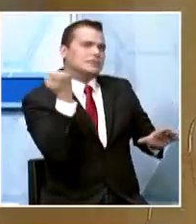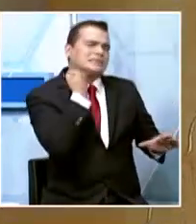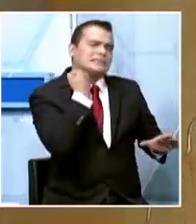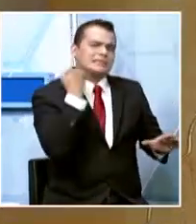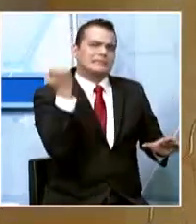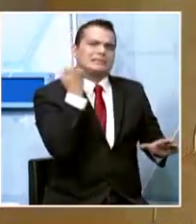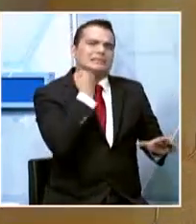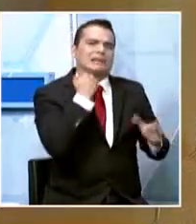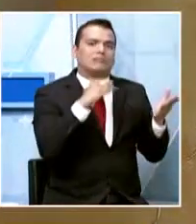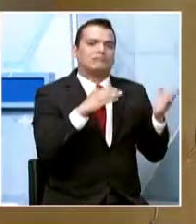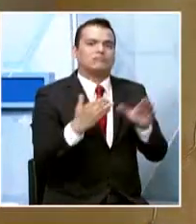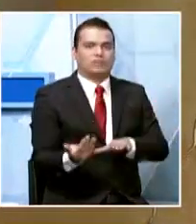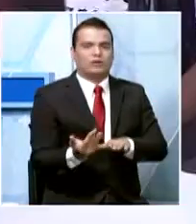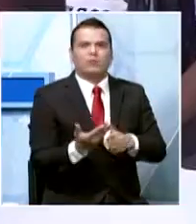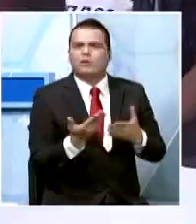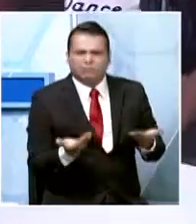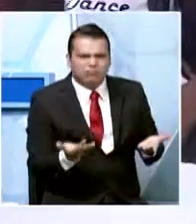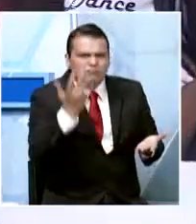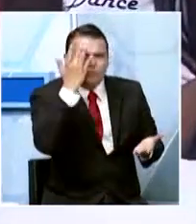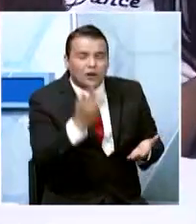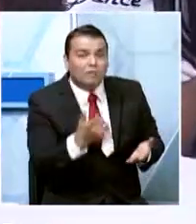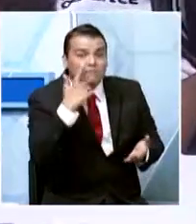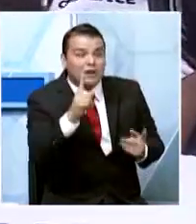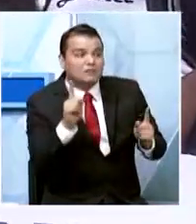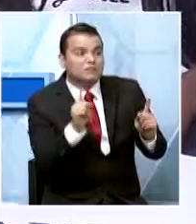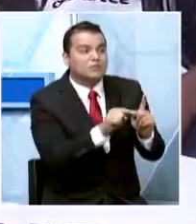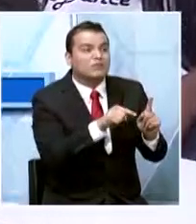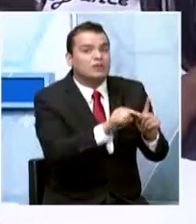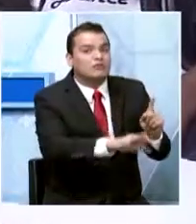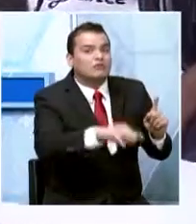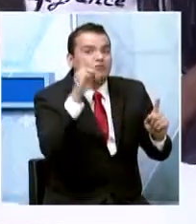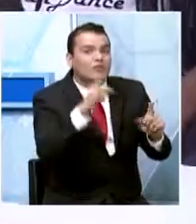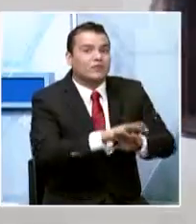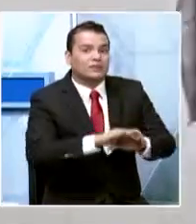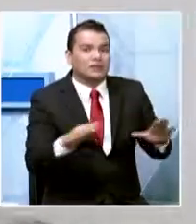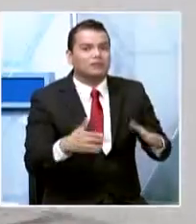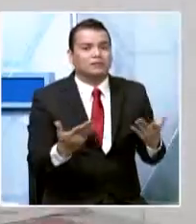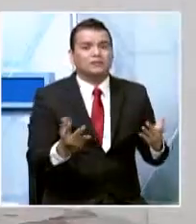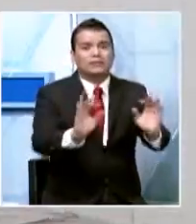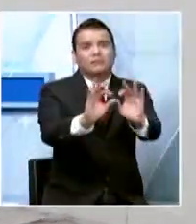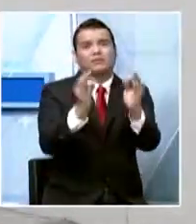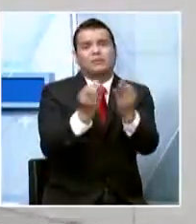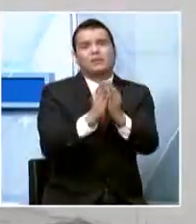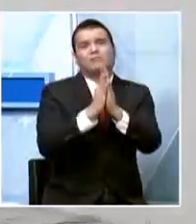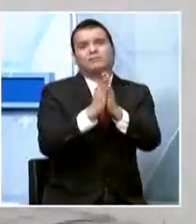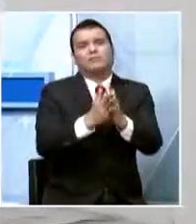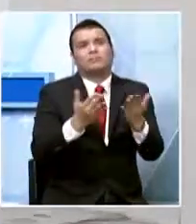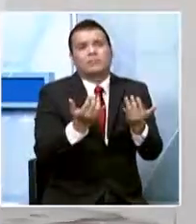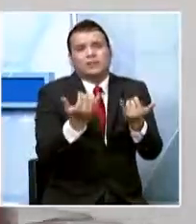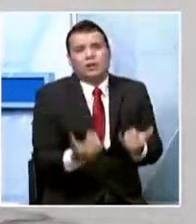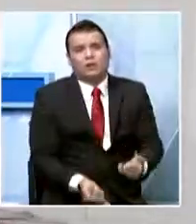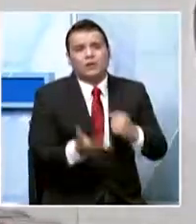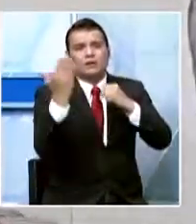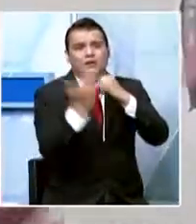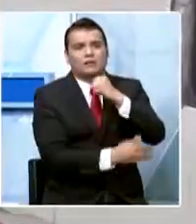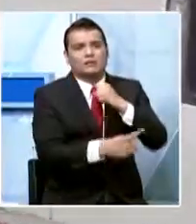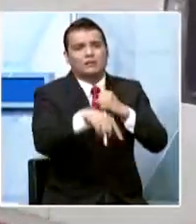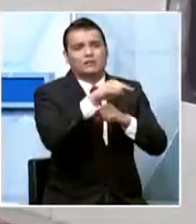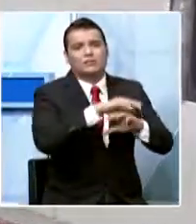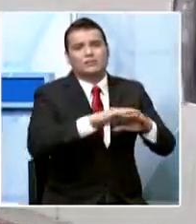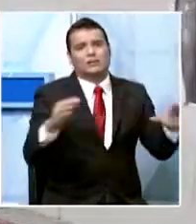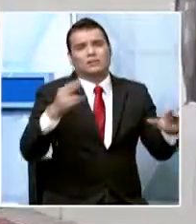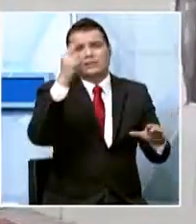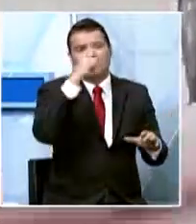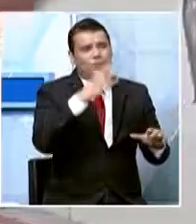atraco. Los familiares de este joven piden justicia y que este asesinato no quede impune. ¿Por qué me lo arrebataron a mi hijo? ¿Por qué